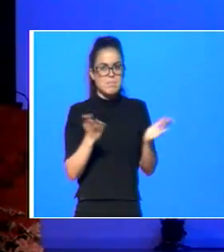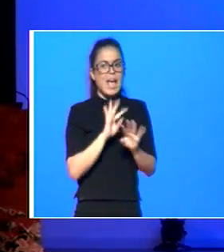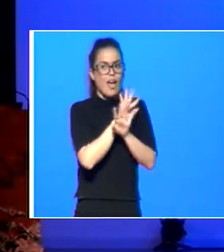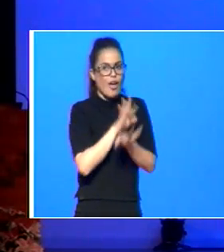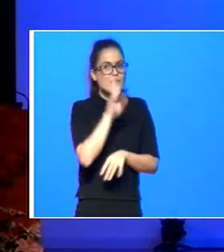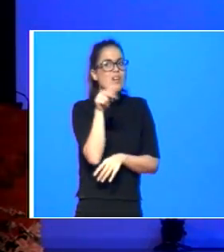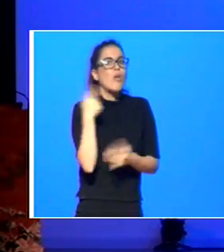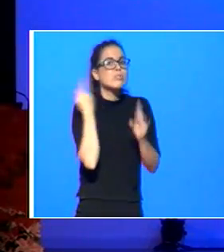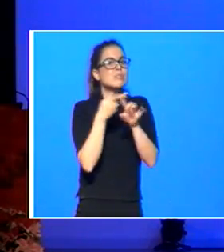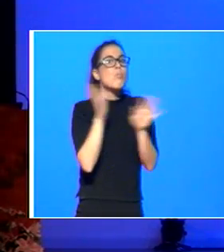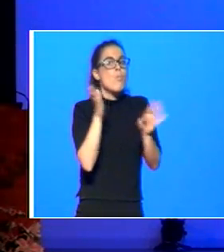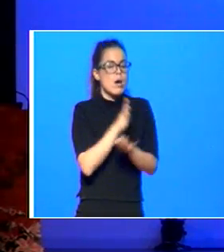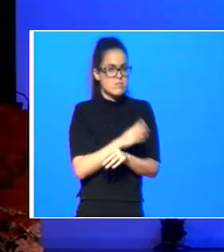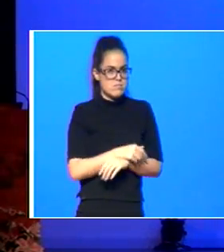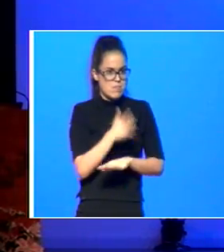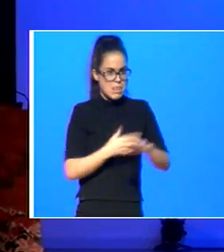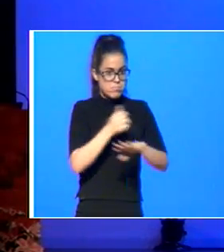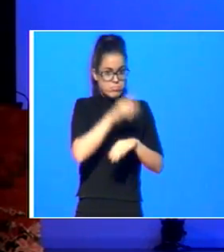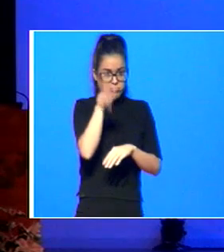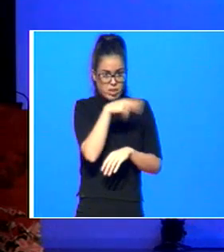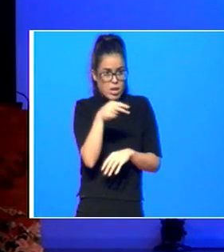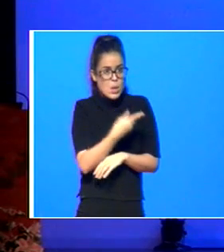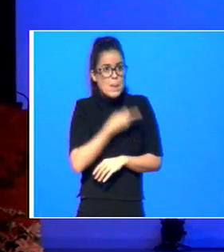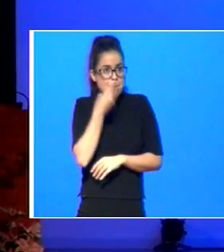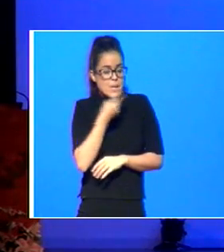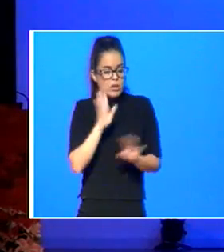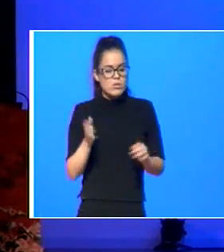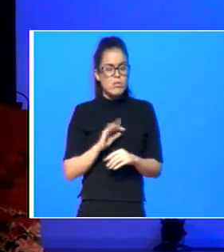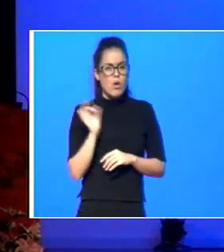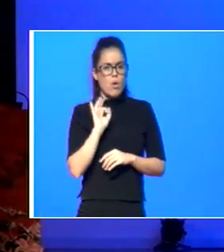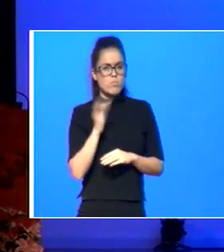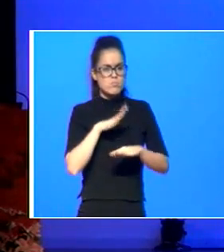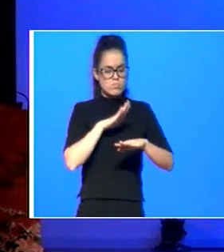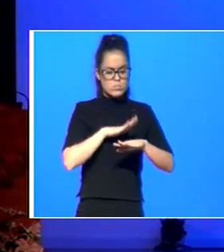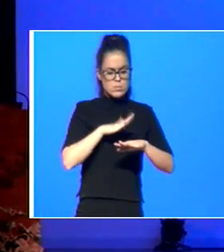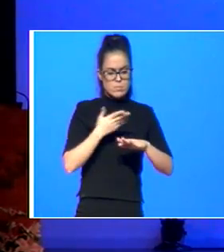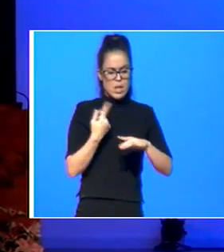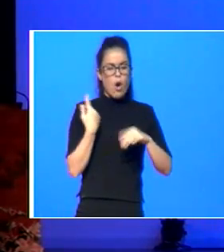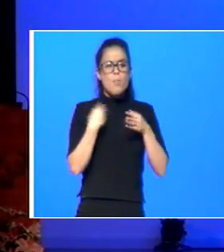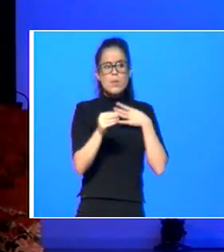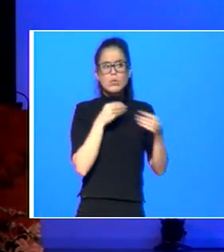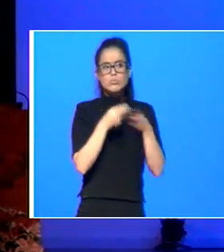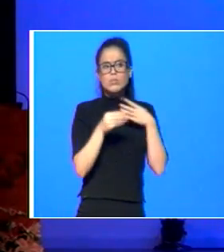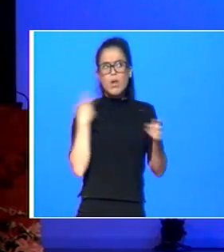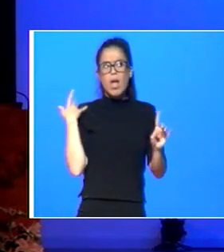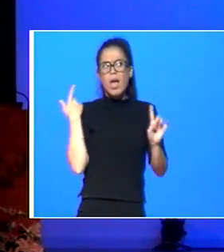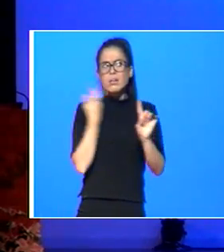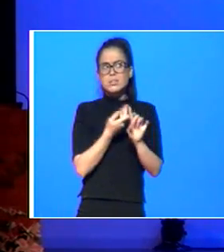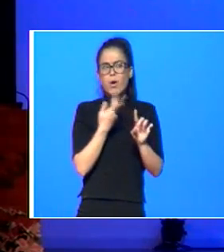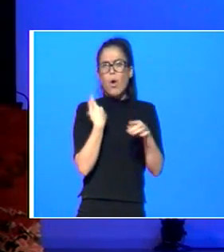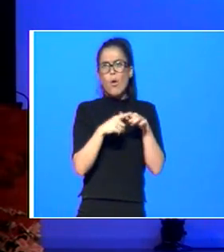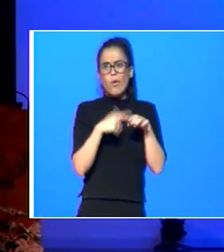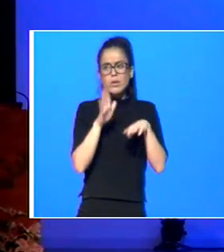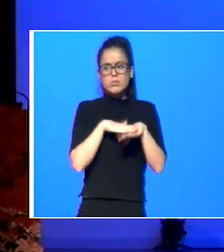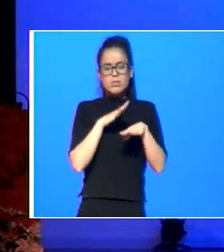lortzeko. Malgutasuna erreza da minimo edo gutxienezko gauza lortzeko, baina malgutasuna oso zaila da